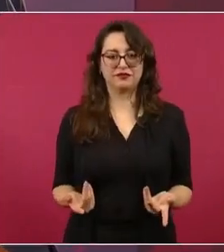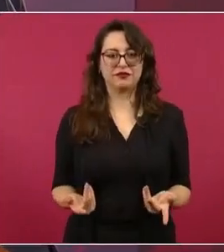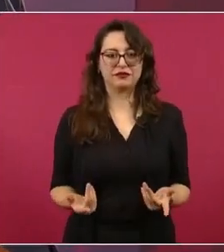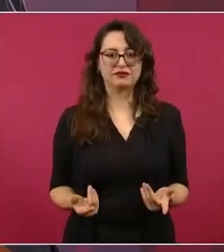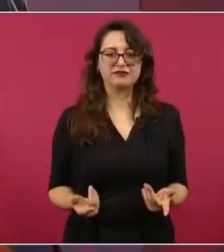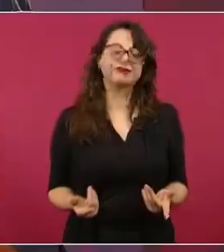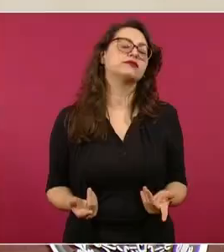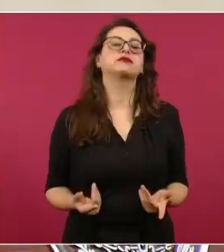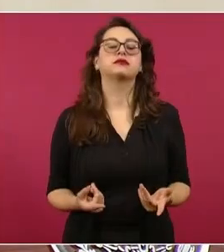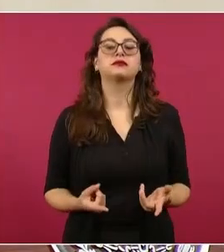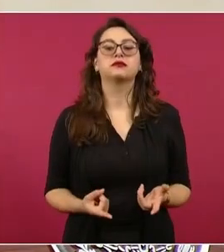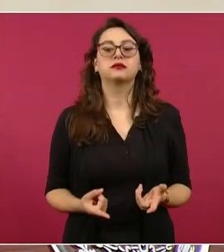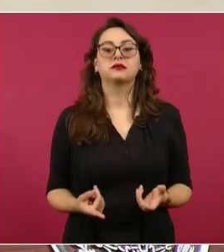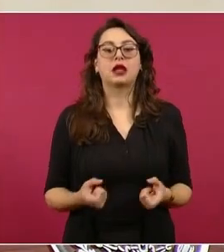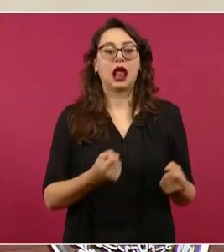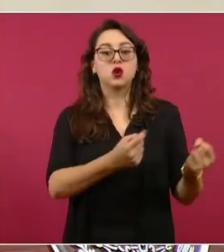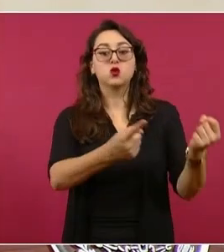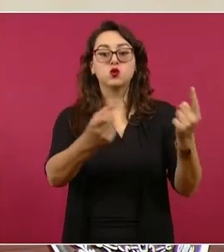Usaron tortura,